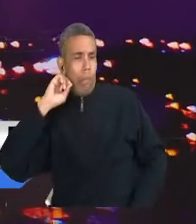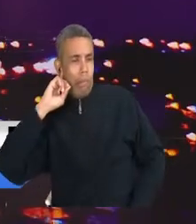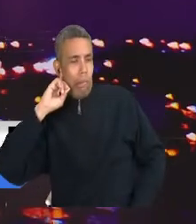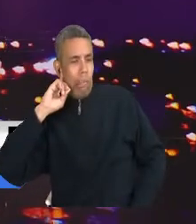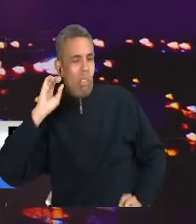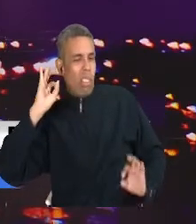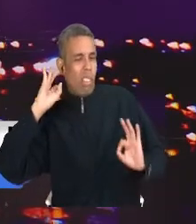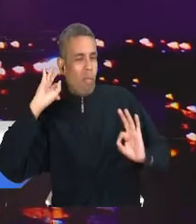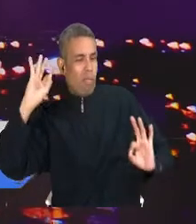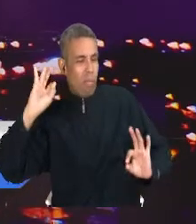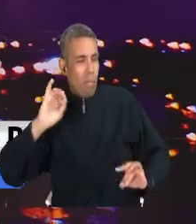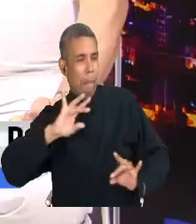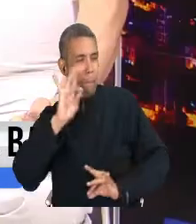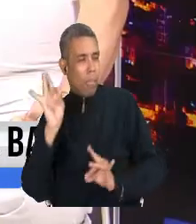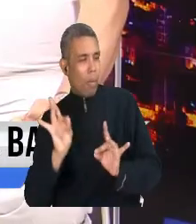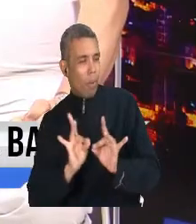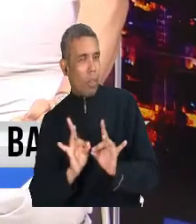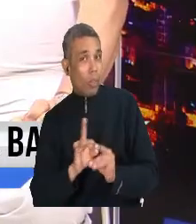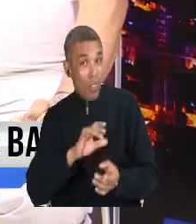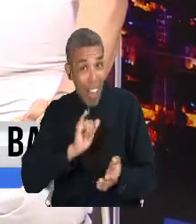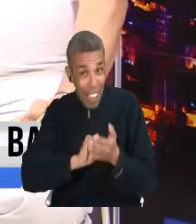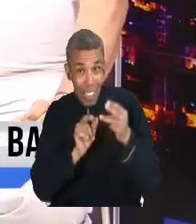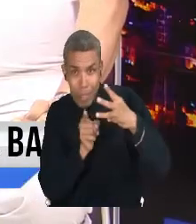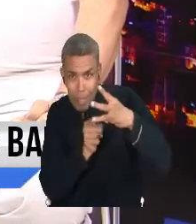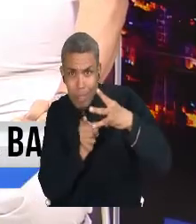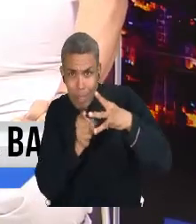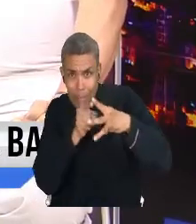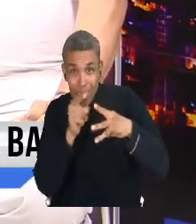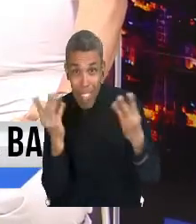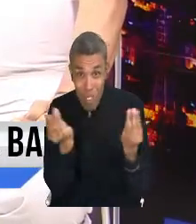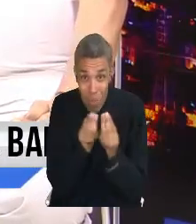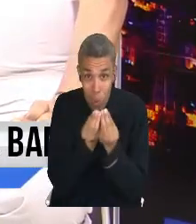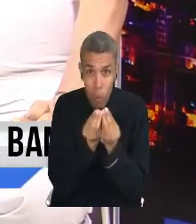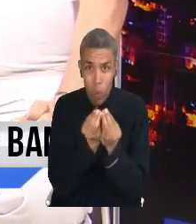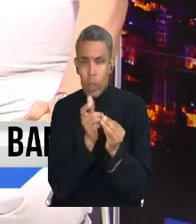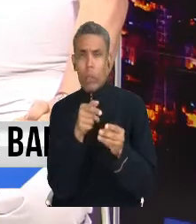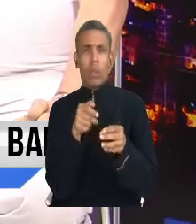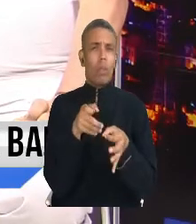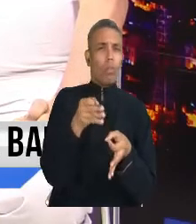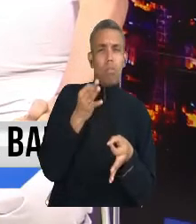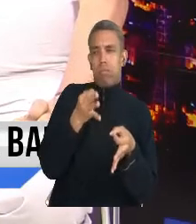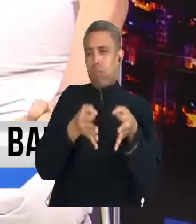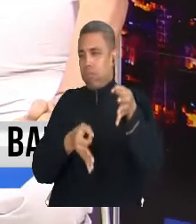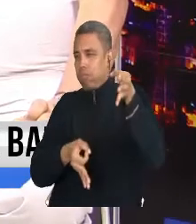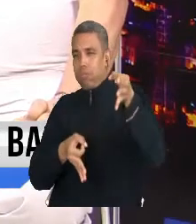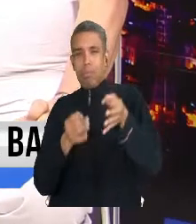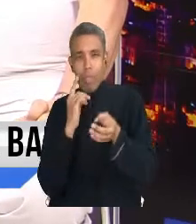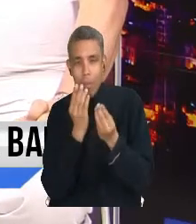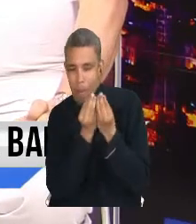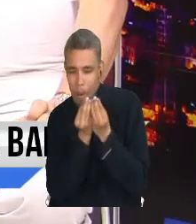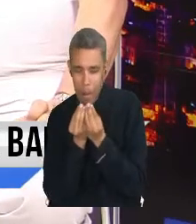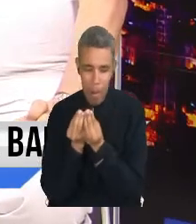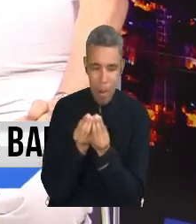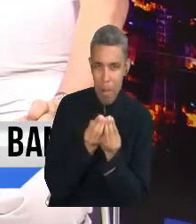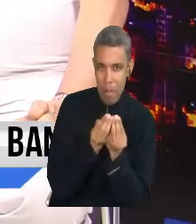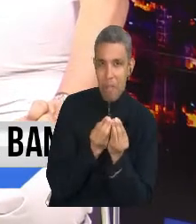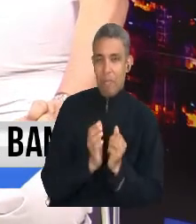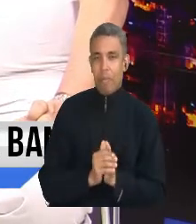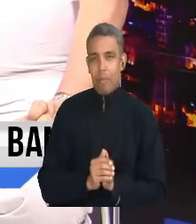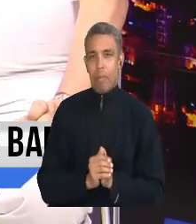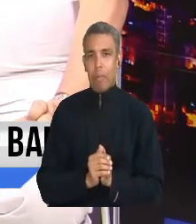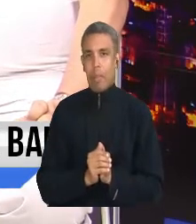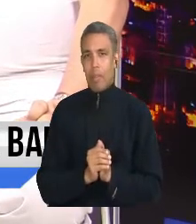la mejor. Y también, como aquí hemos adoptado el concurso de cumbia inédita, pues